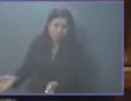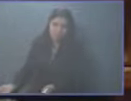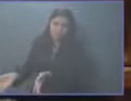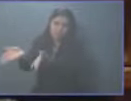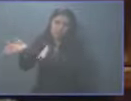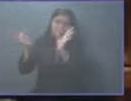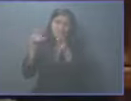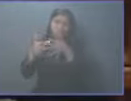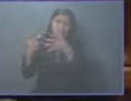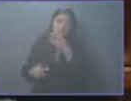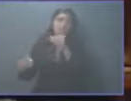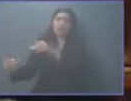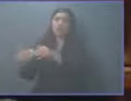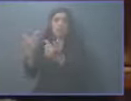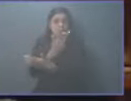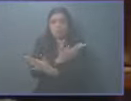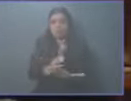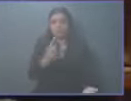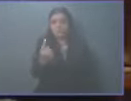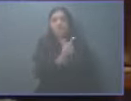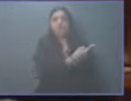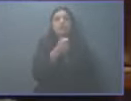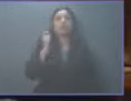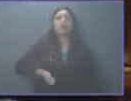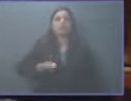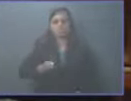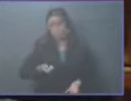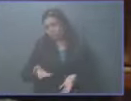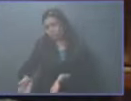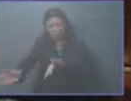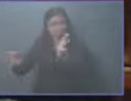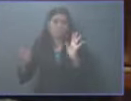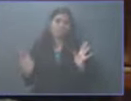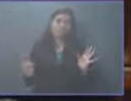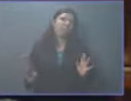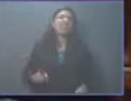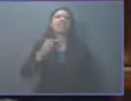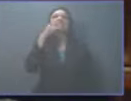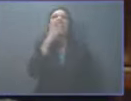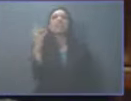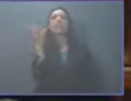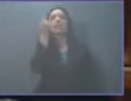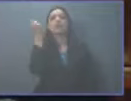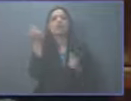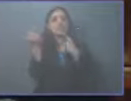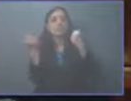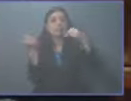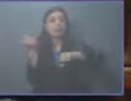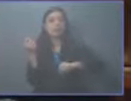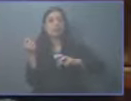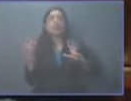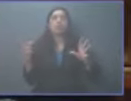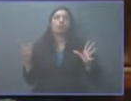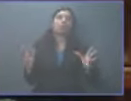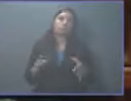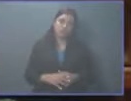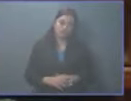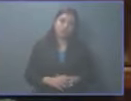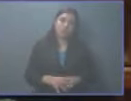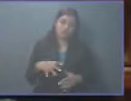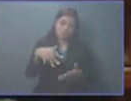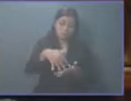de manera como lo hace cualquier ciudadano común. ¿Quién ganó y quién perdió este día? Ganó el